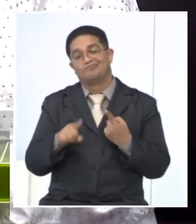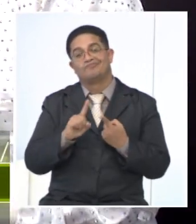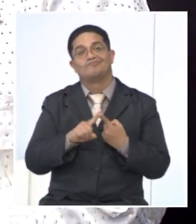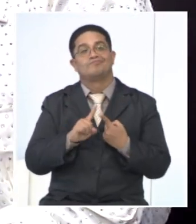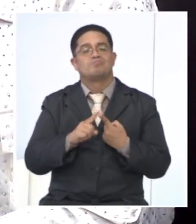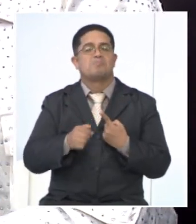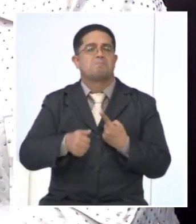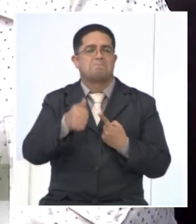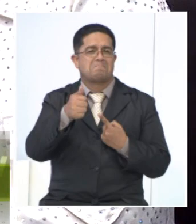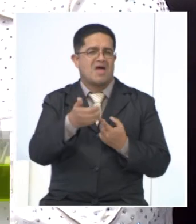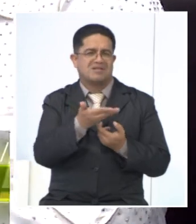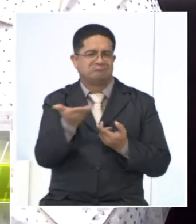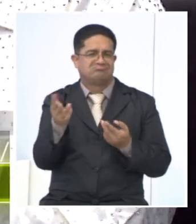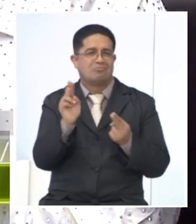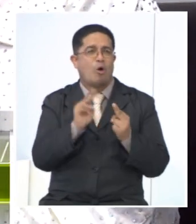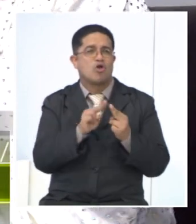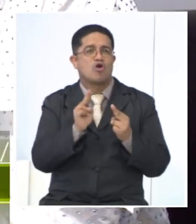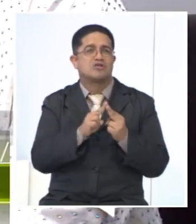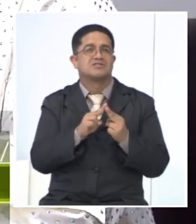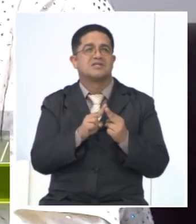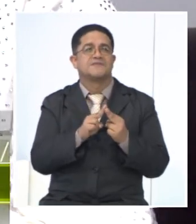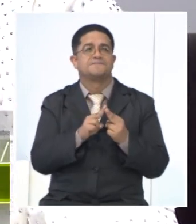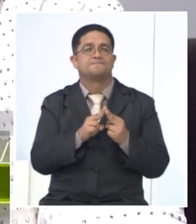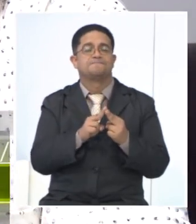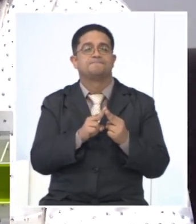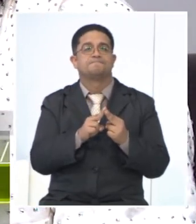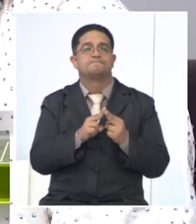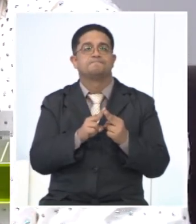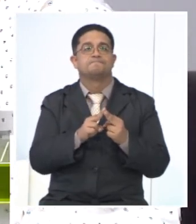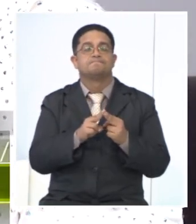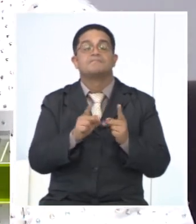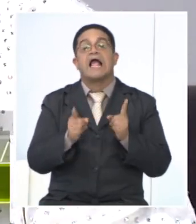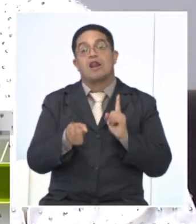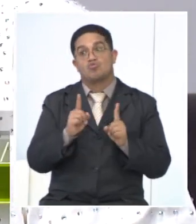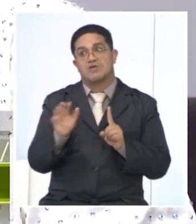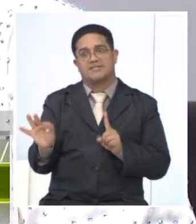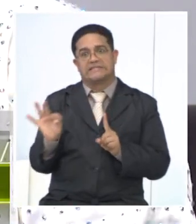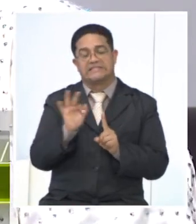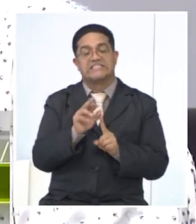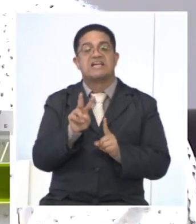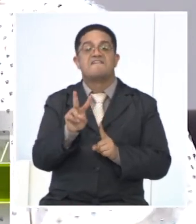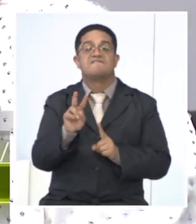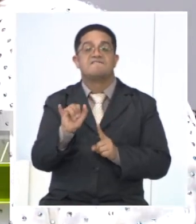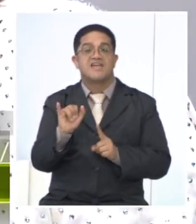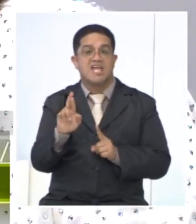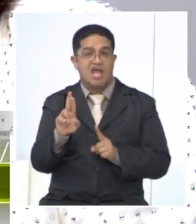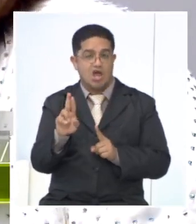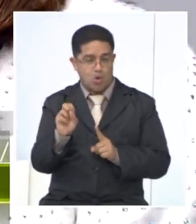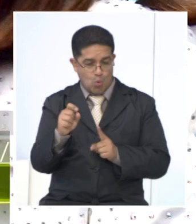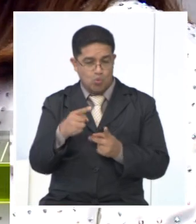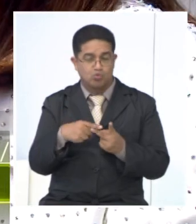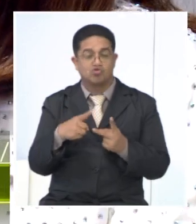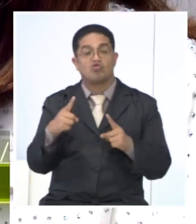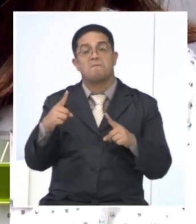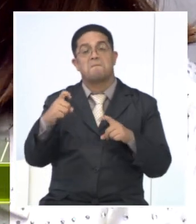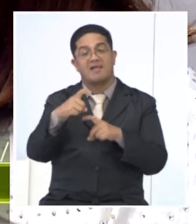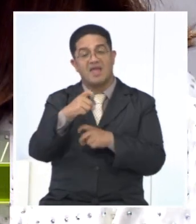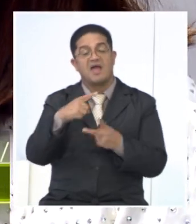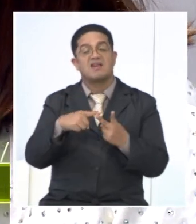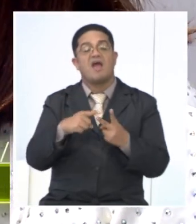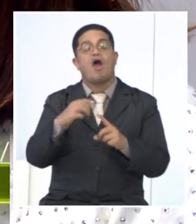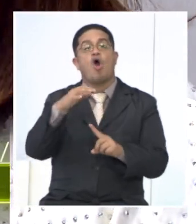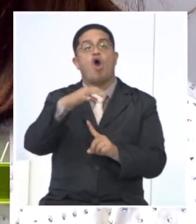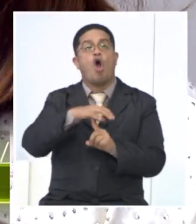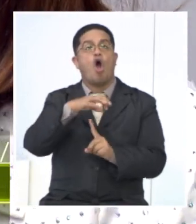más conocidas, hay unas que son dadas por virus, otras por bacterias, otras por hongos, hay unas